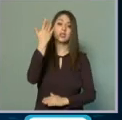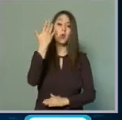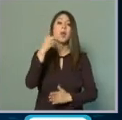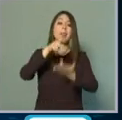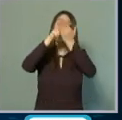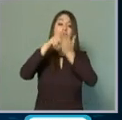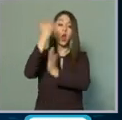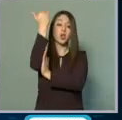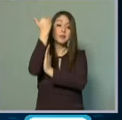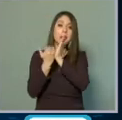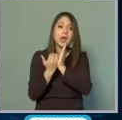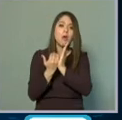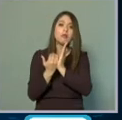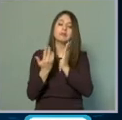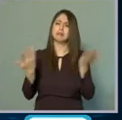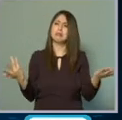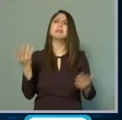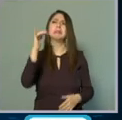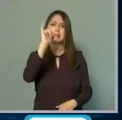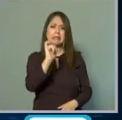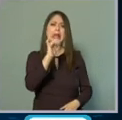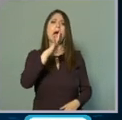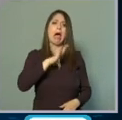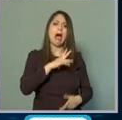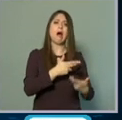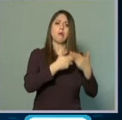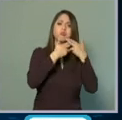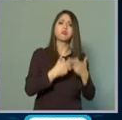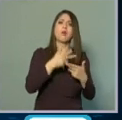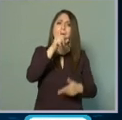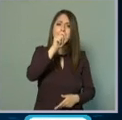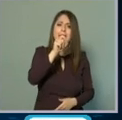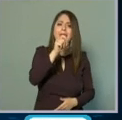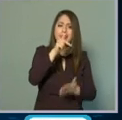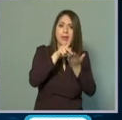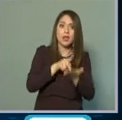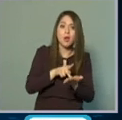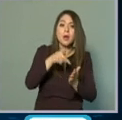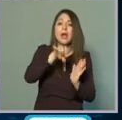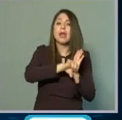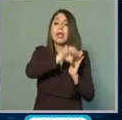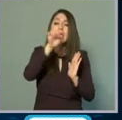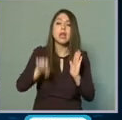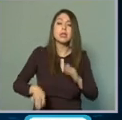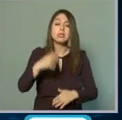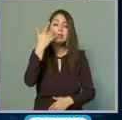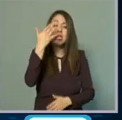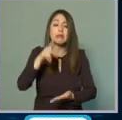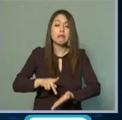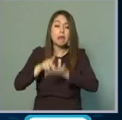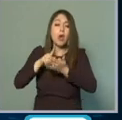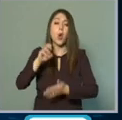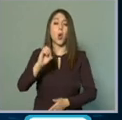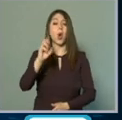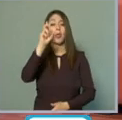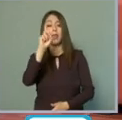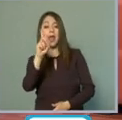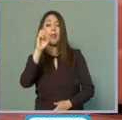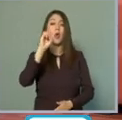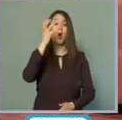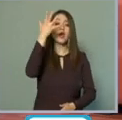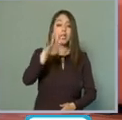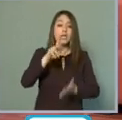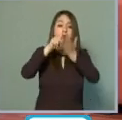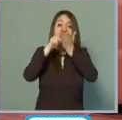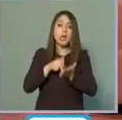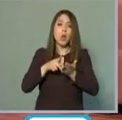sí, tiene 20 kilos que todavía no están excediendo, pero bajar 50 kilos, vamos, 30 kilos, vamos, 10 kilos, es